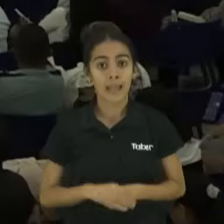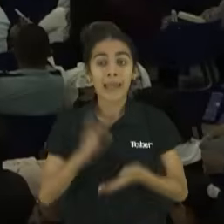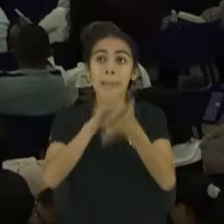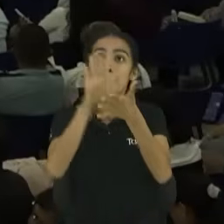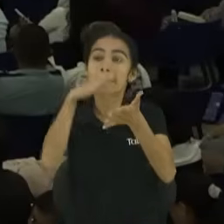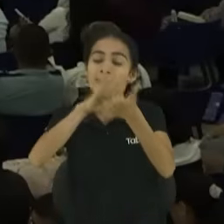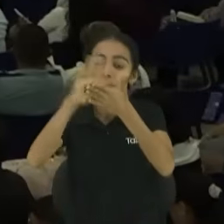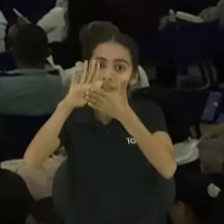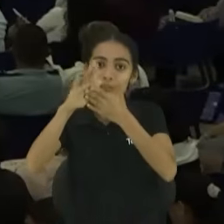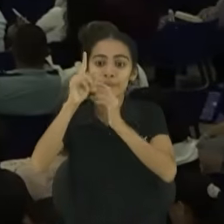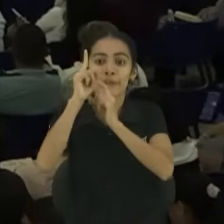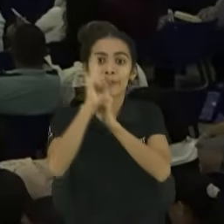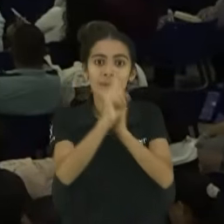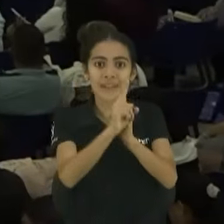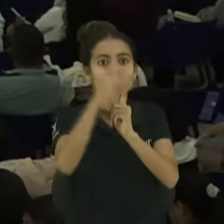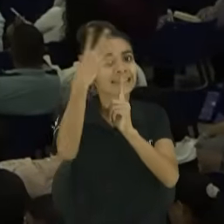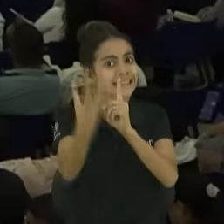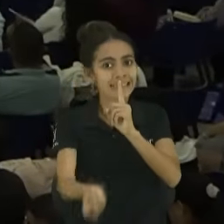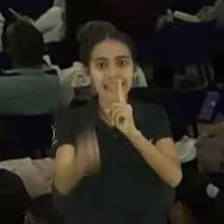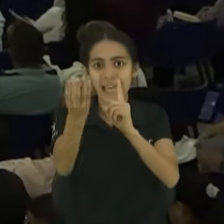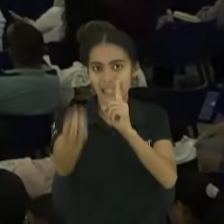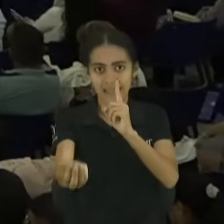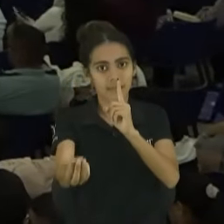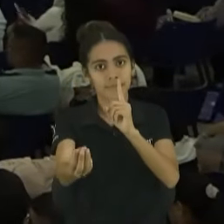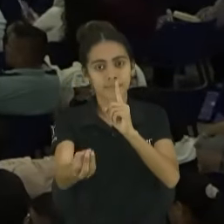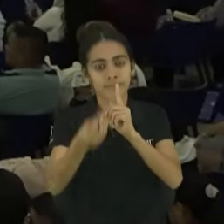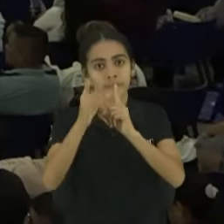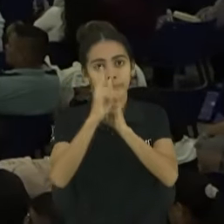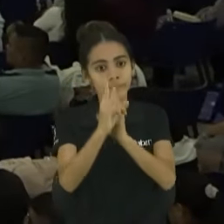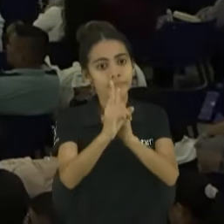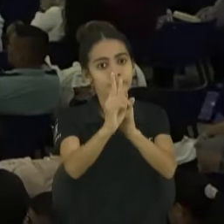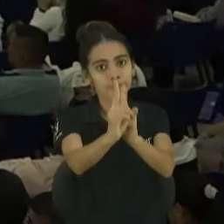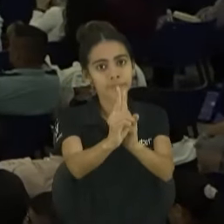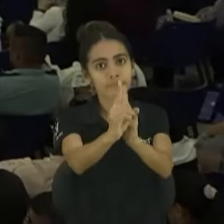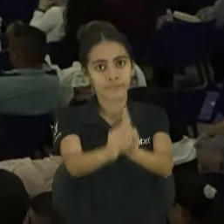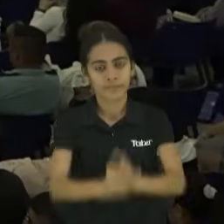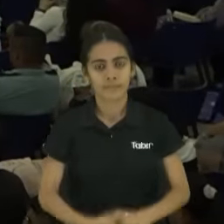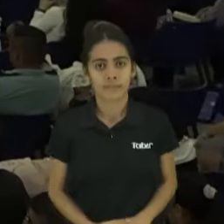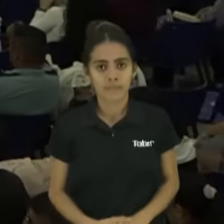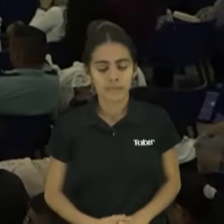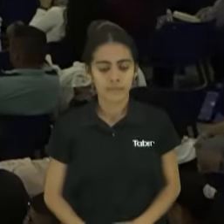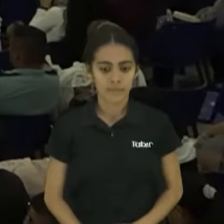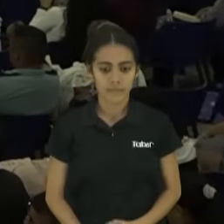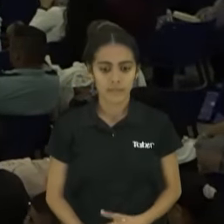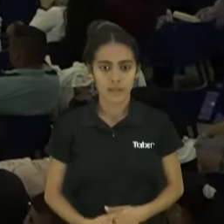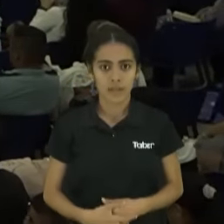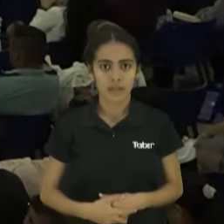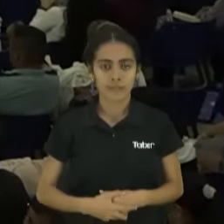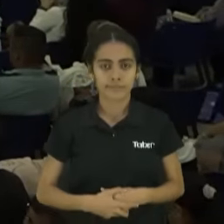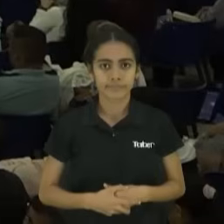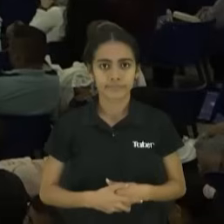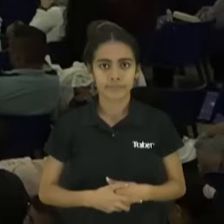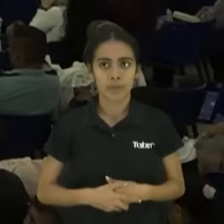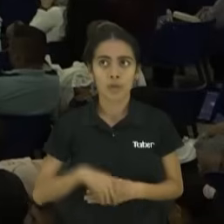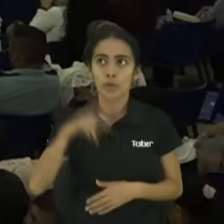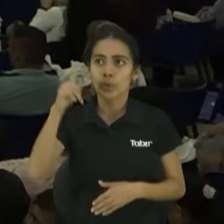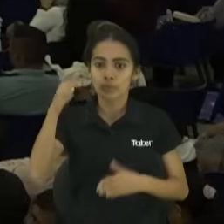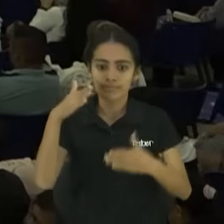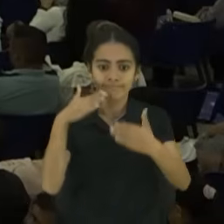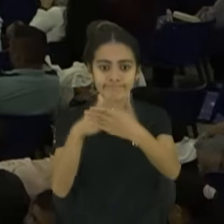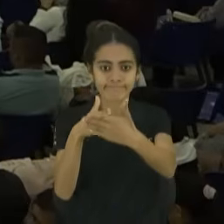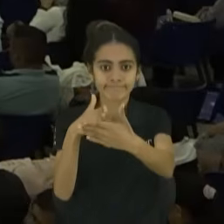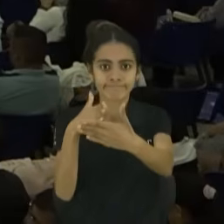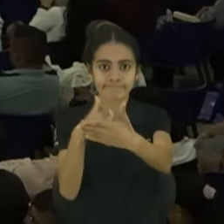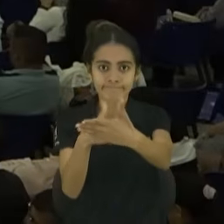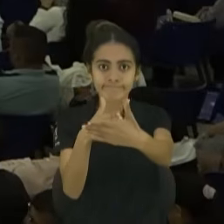El Espíritu Santo nos guía en nuestro diario vivir. He puts boundaries. Él va poniendo topes. Dice